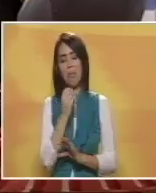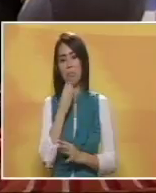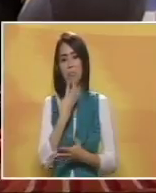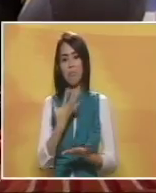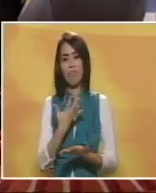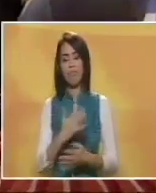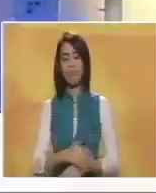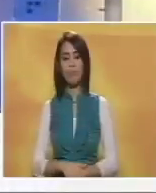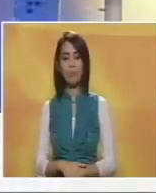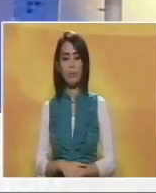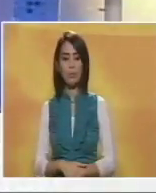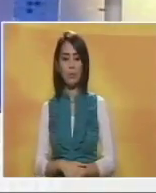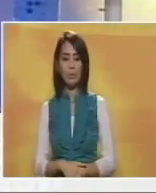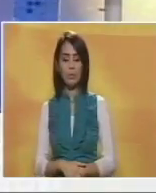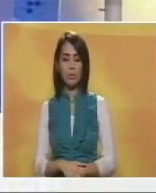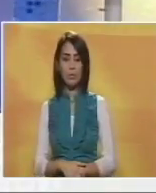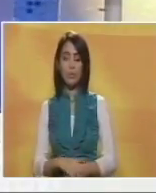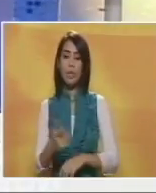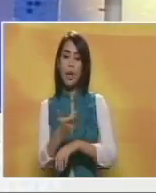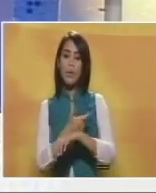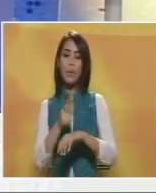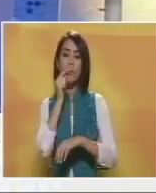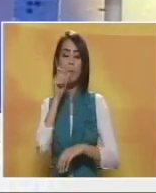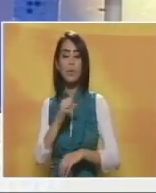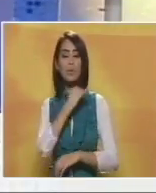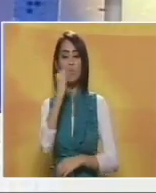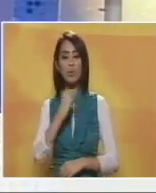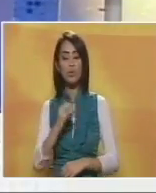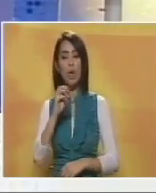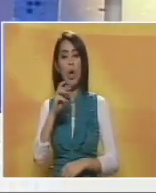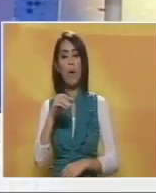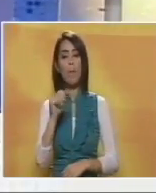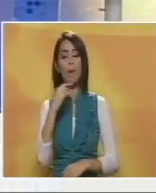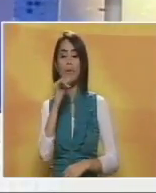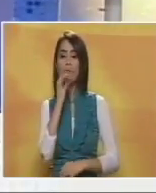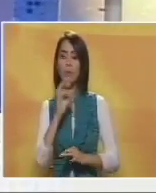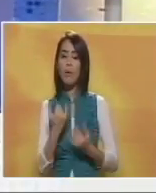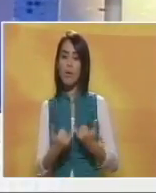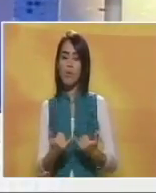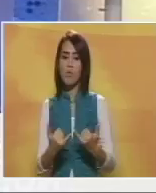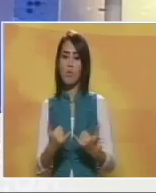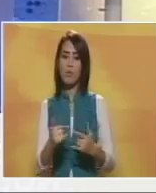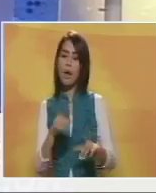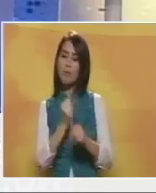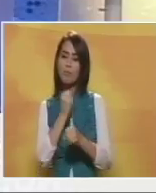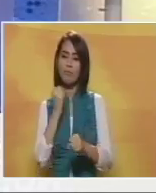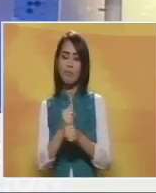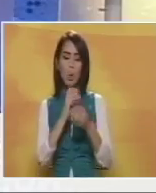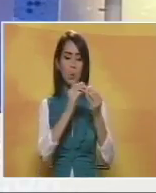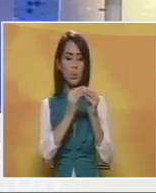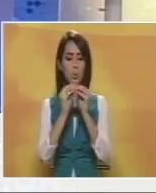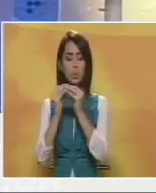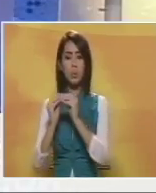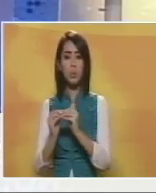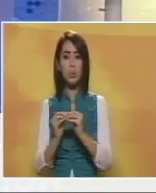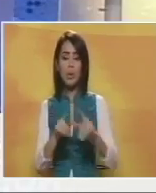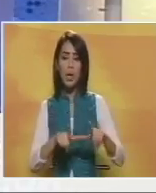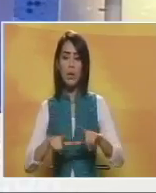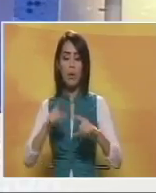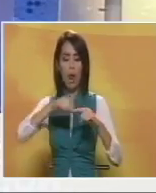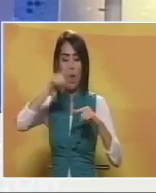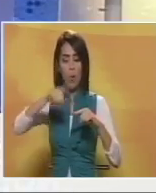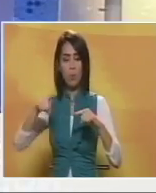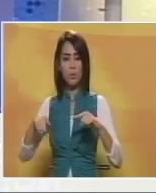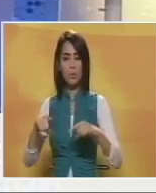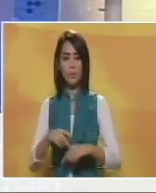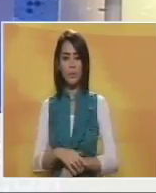significativamente. El gobernador del estado Zulia, Omar Prieto, informó que se encuentran realizando trabajos de recuperación en la subestación eléctrica